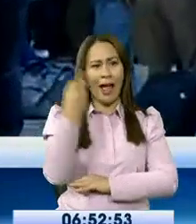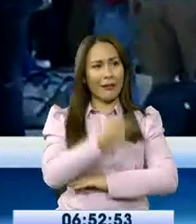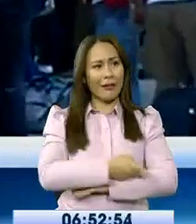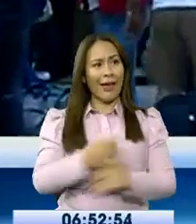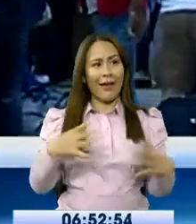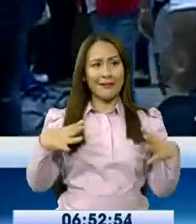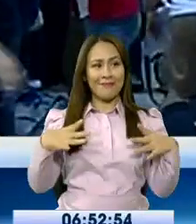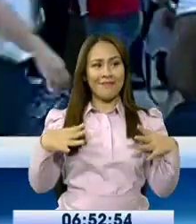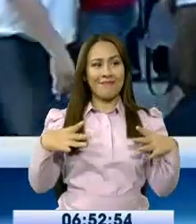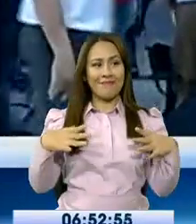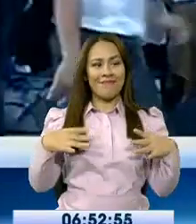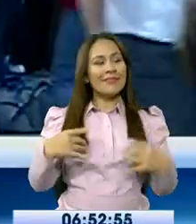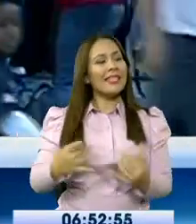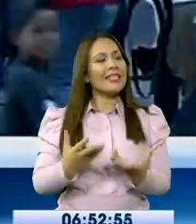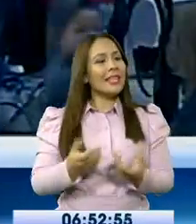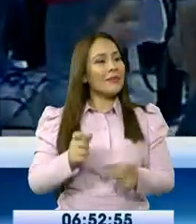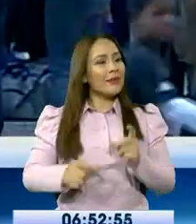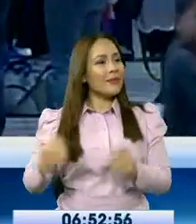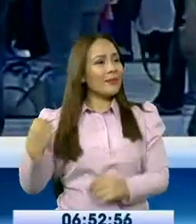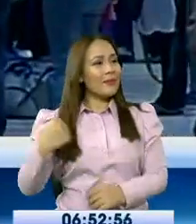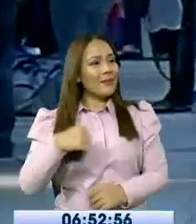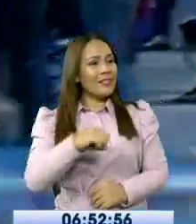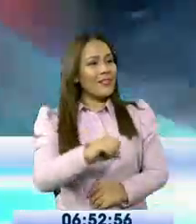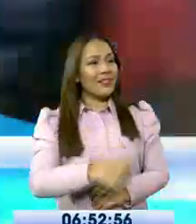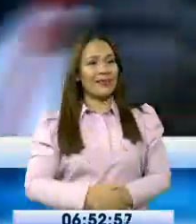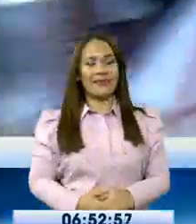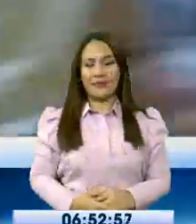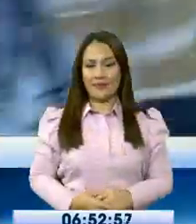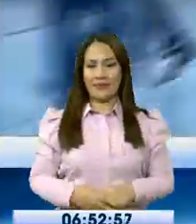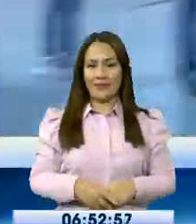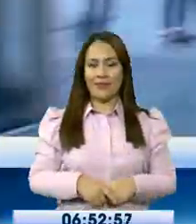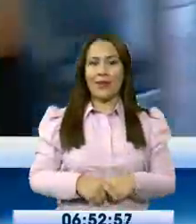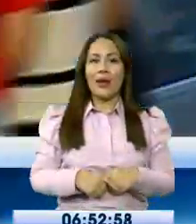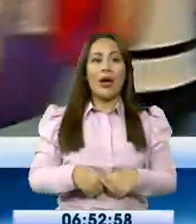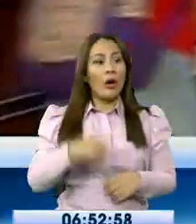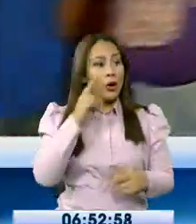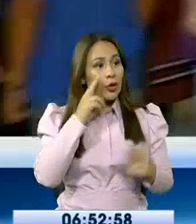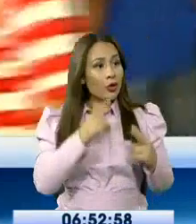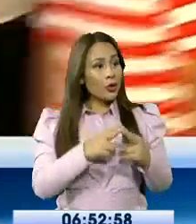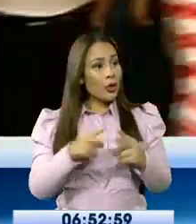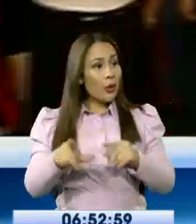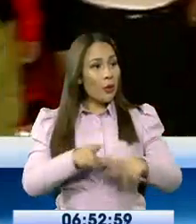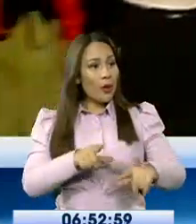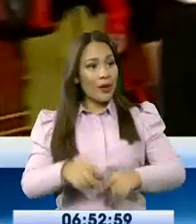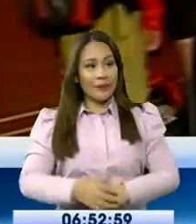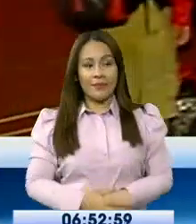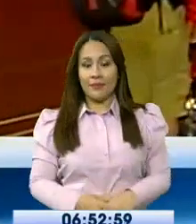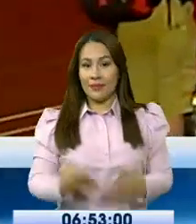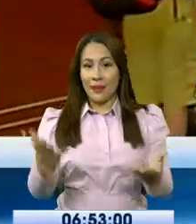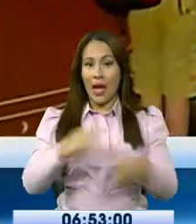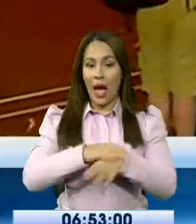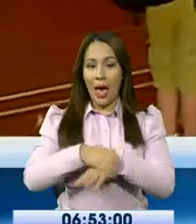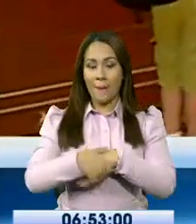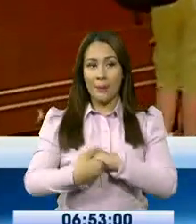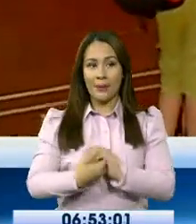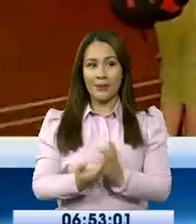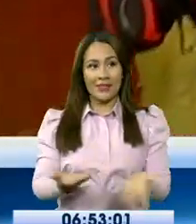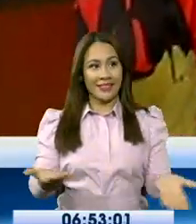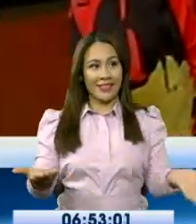van a tratar de disfrutar, de descansar, de relajarse, de conocer lugares, aprovechando de